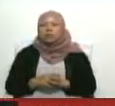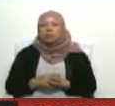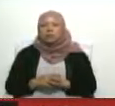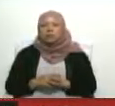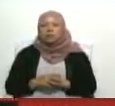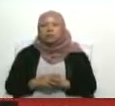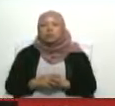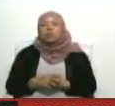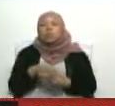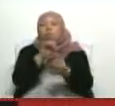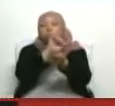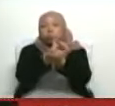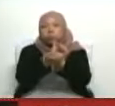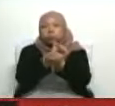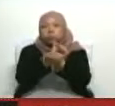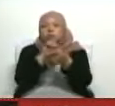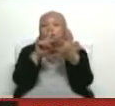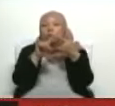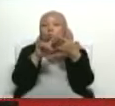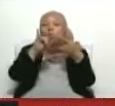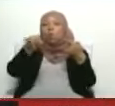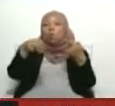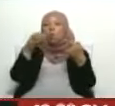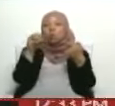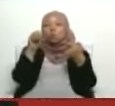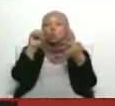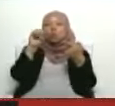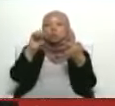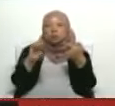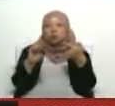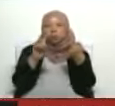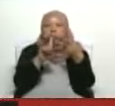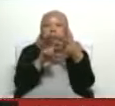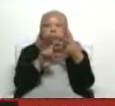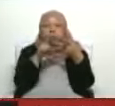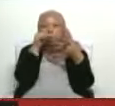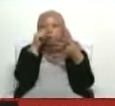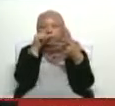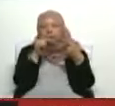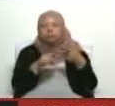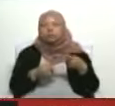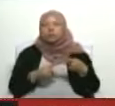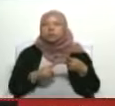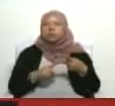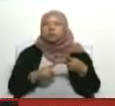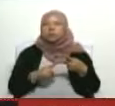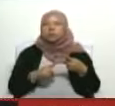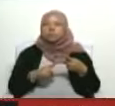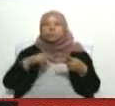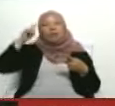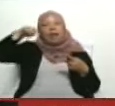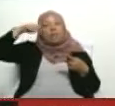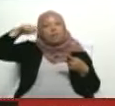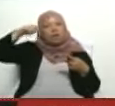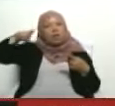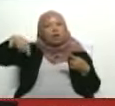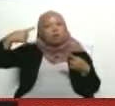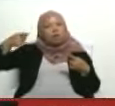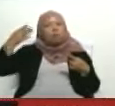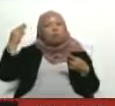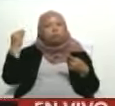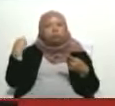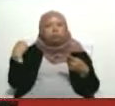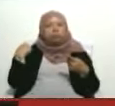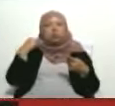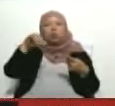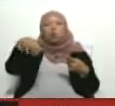están detenidos José Gregorio Montiel. Veremos el video posteriormente cuando lo pida.